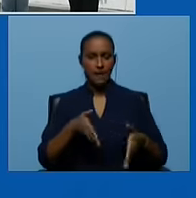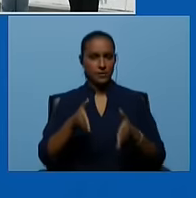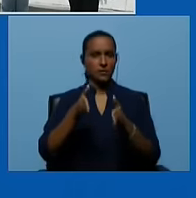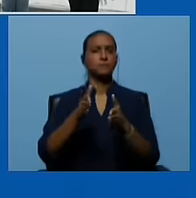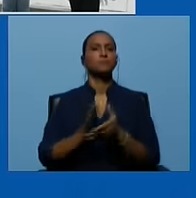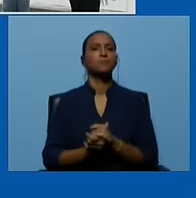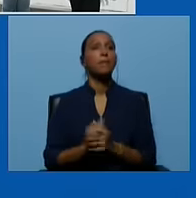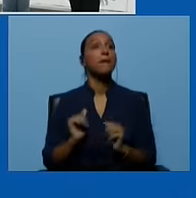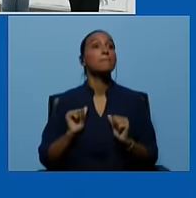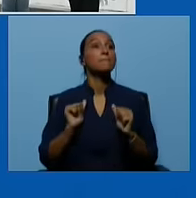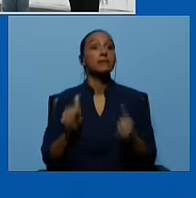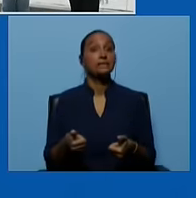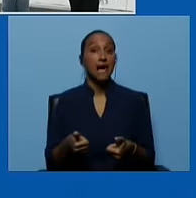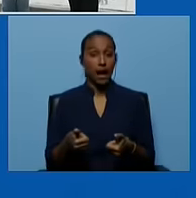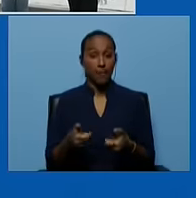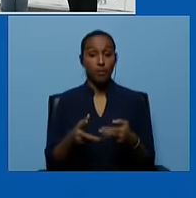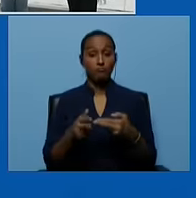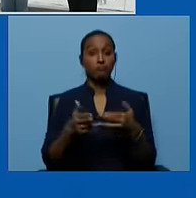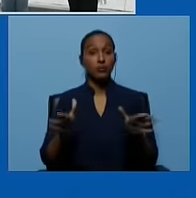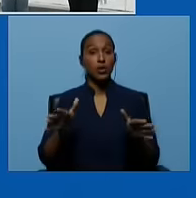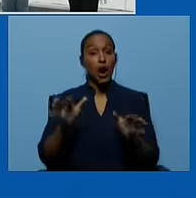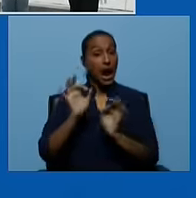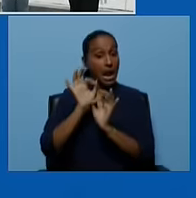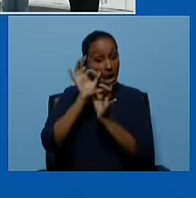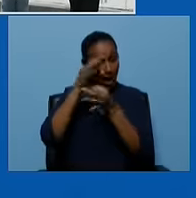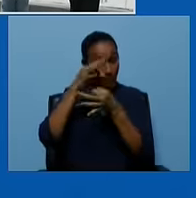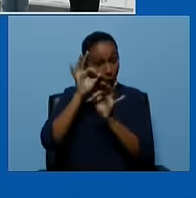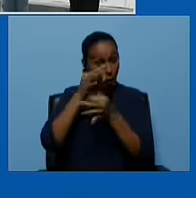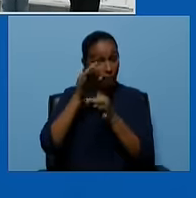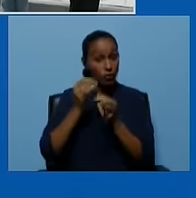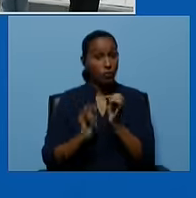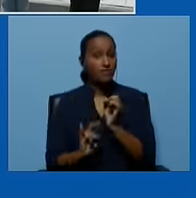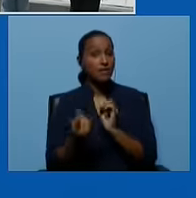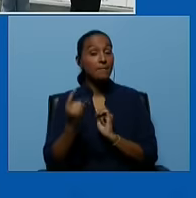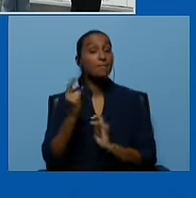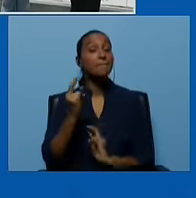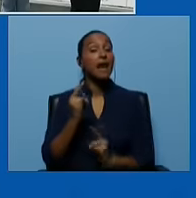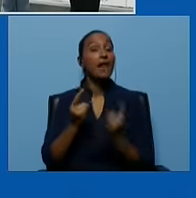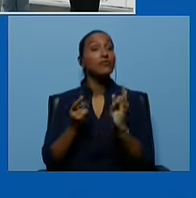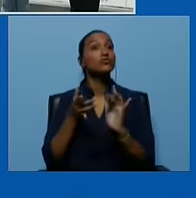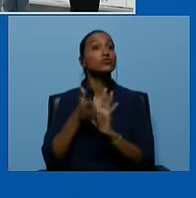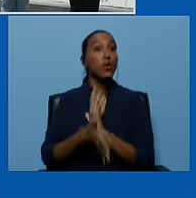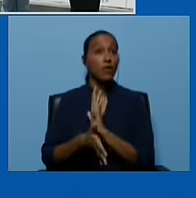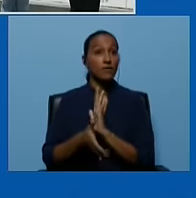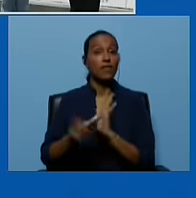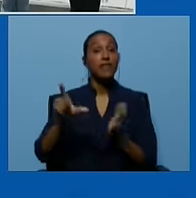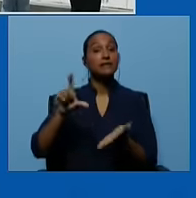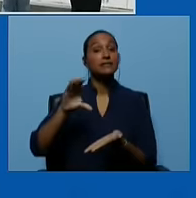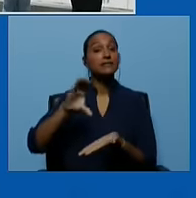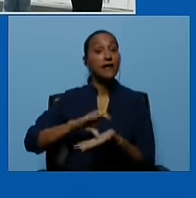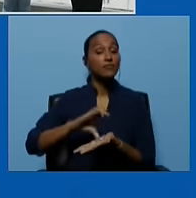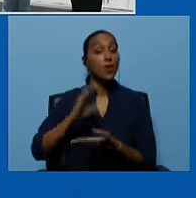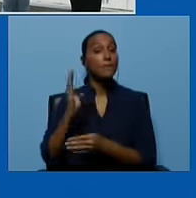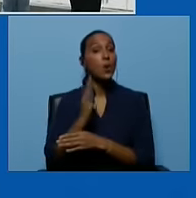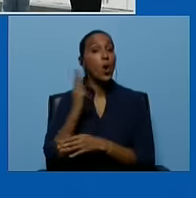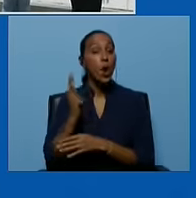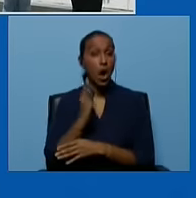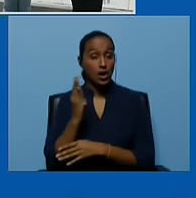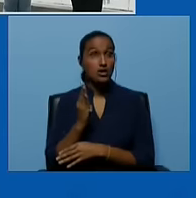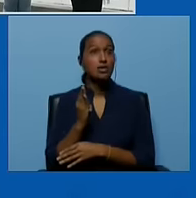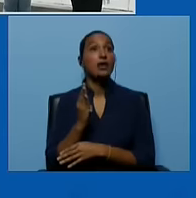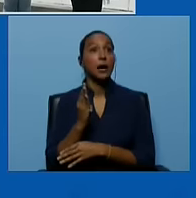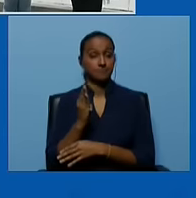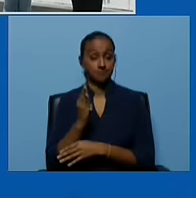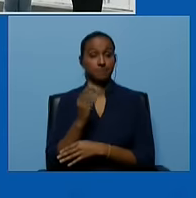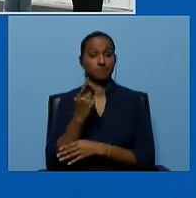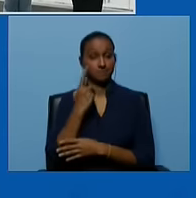el laboratorio de mejoramiento genético de plantas del Centro de Biotecnología Agrícola del glorioso